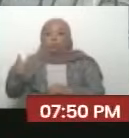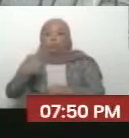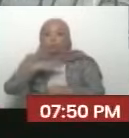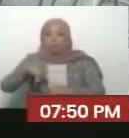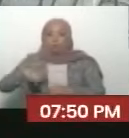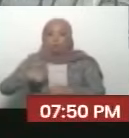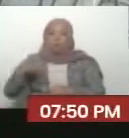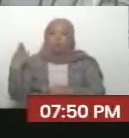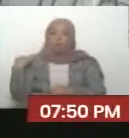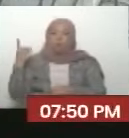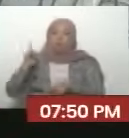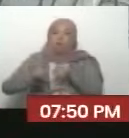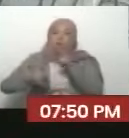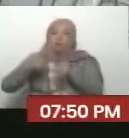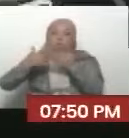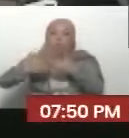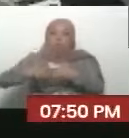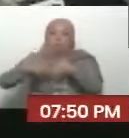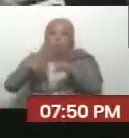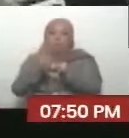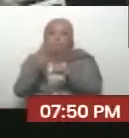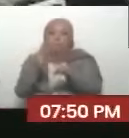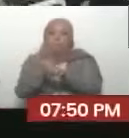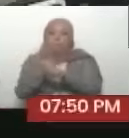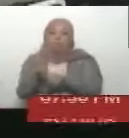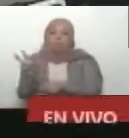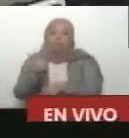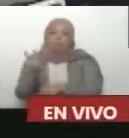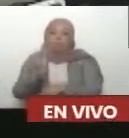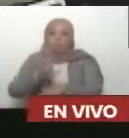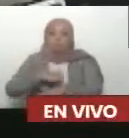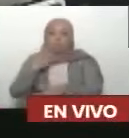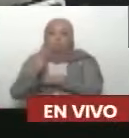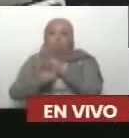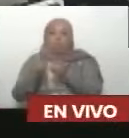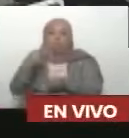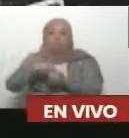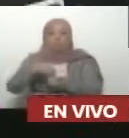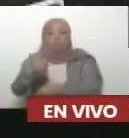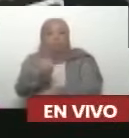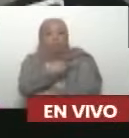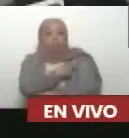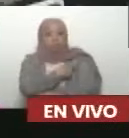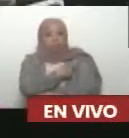nosotros llamábamos a alguna de esas empresas, nos decían, a Venezuela no le podemos vender vacuna.